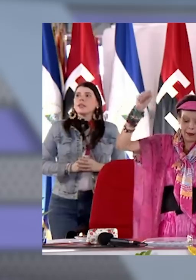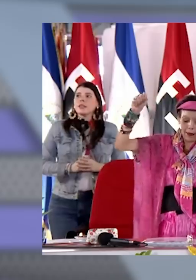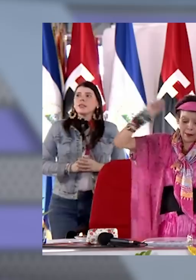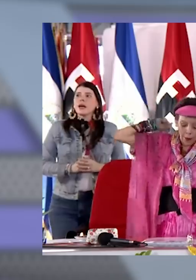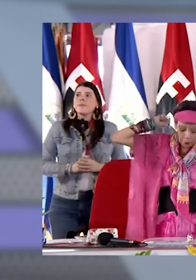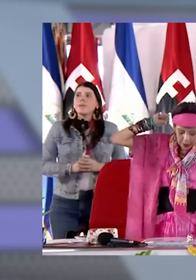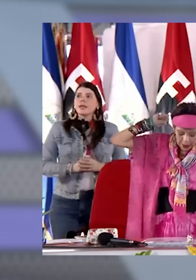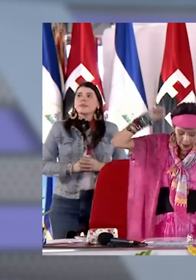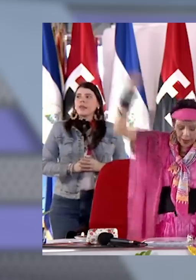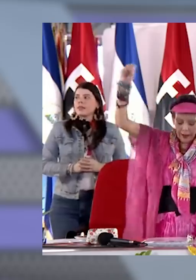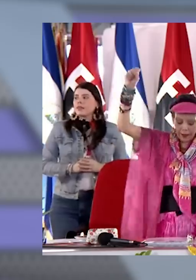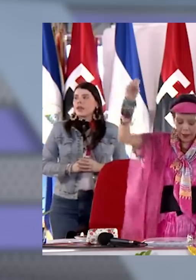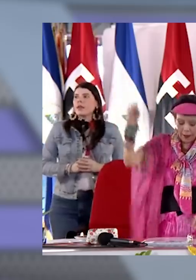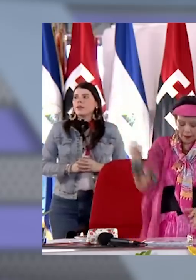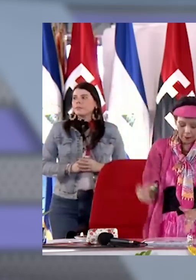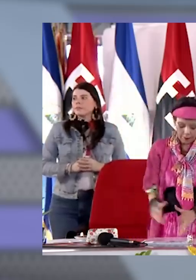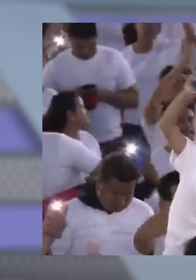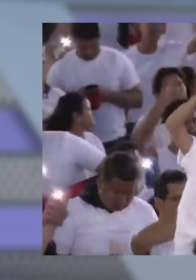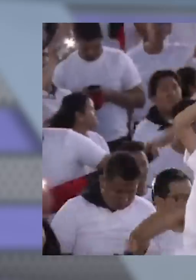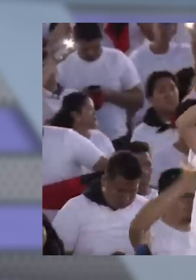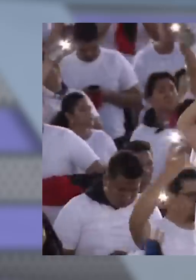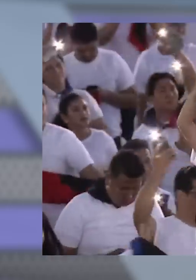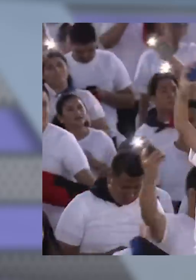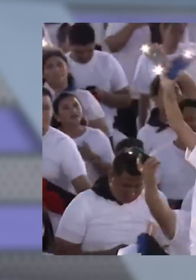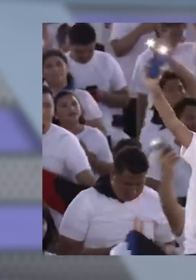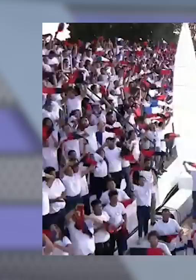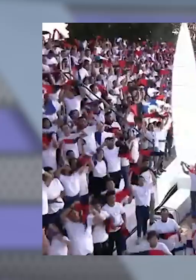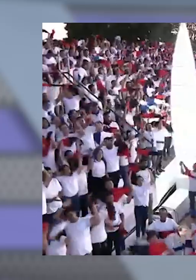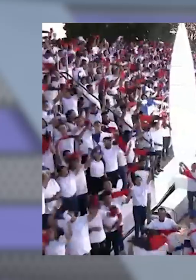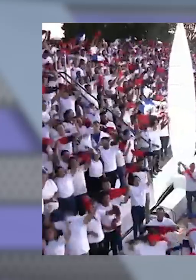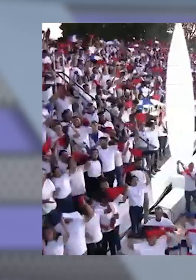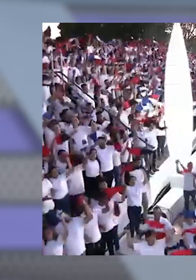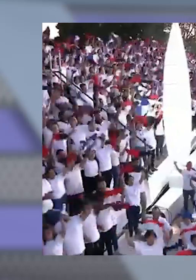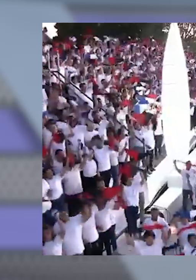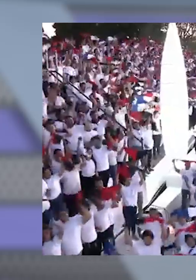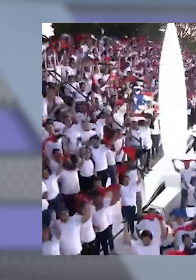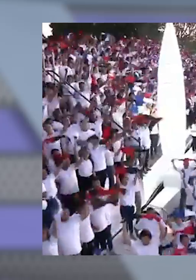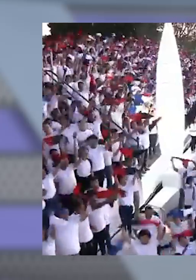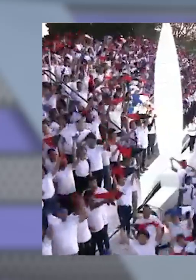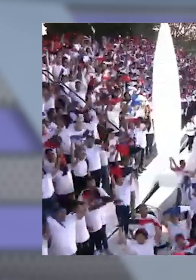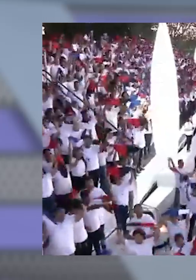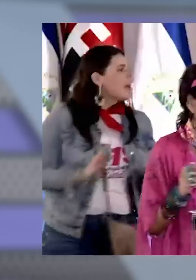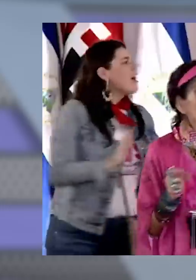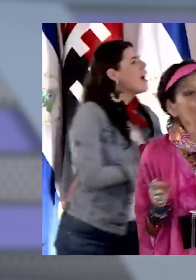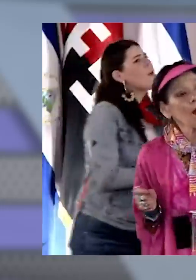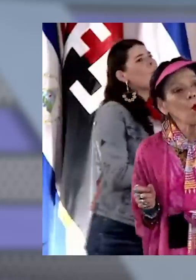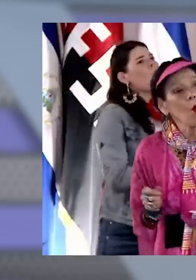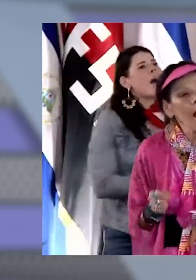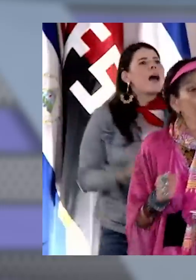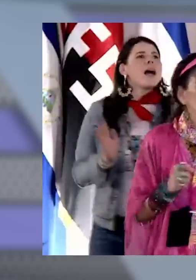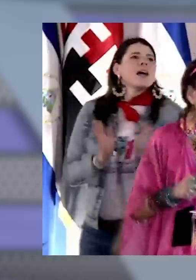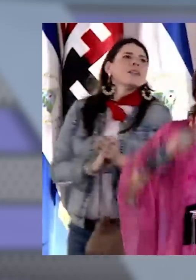a la personalidad de Daniel Ortega y Rosario Murillo, estuvo lleno de coreografías al estilo chamuco.